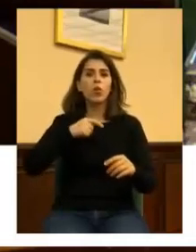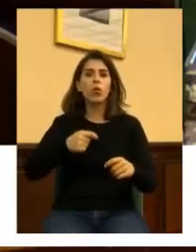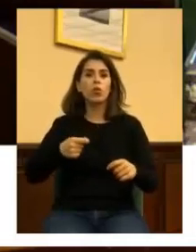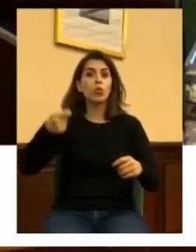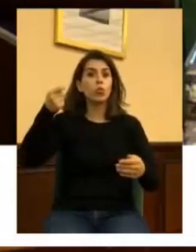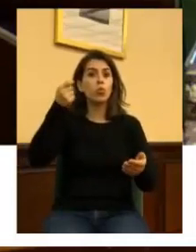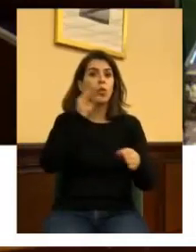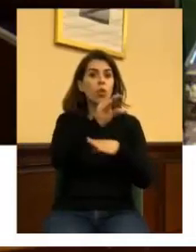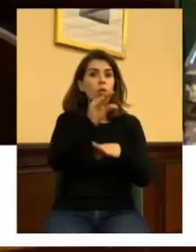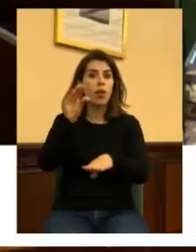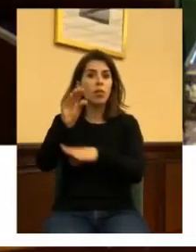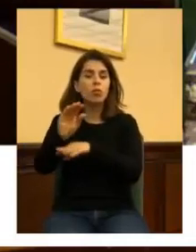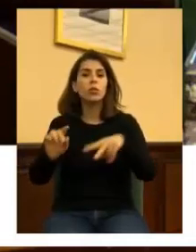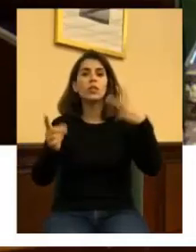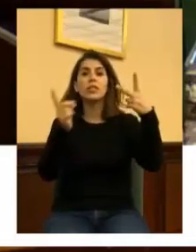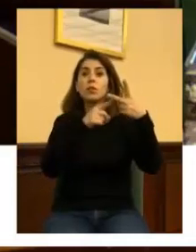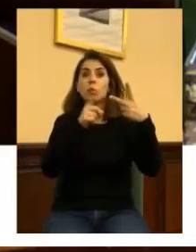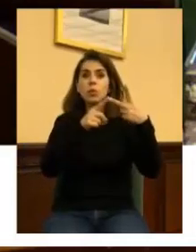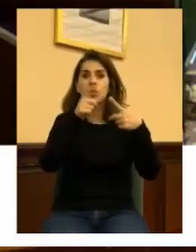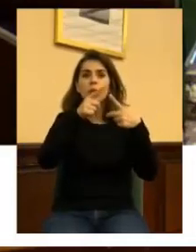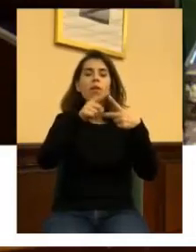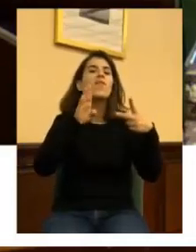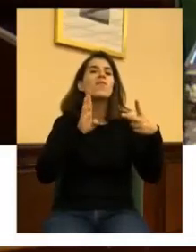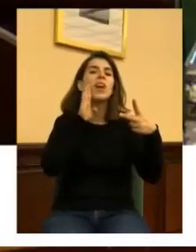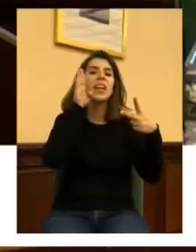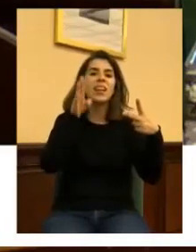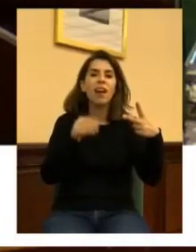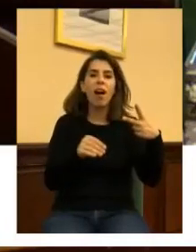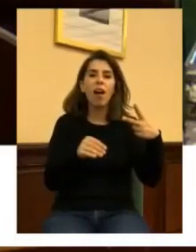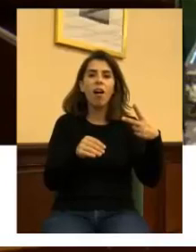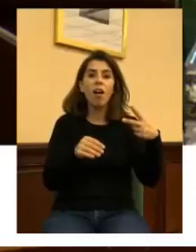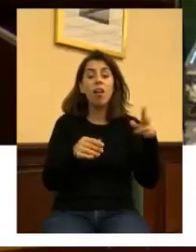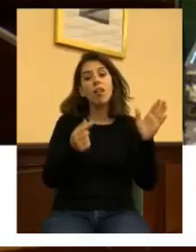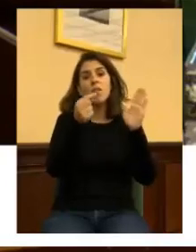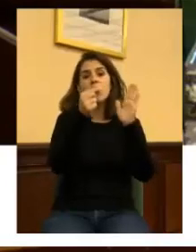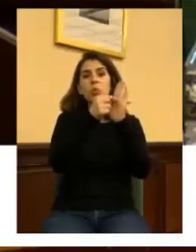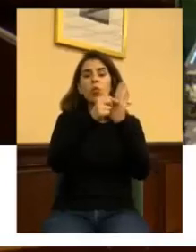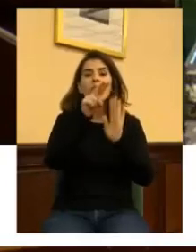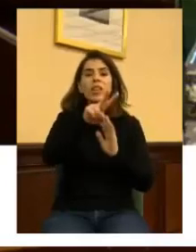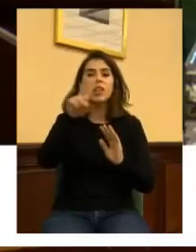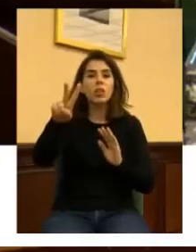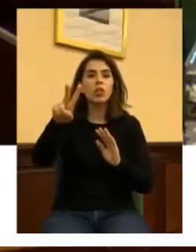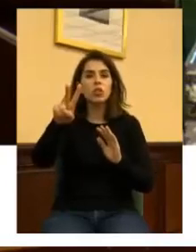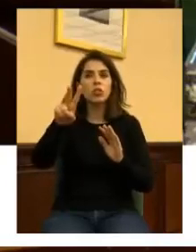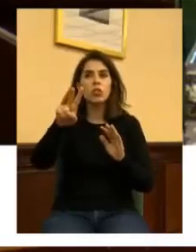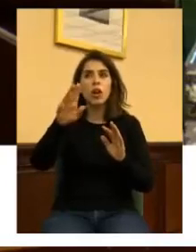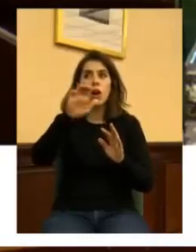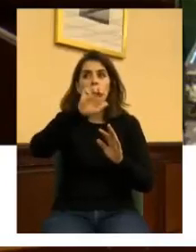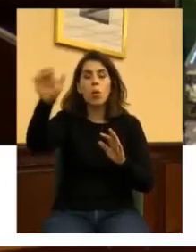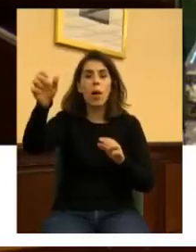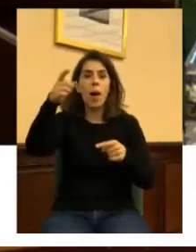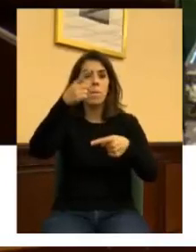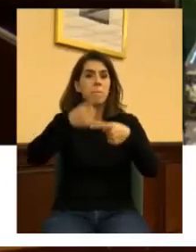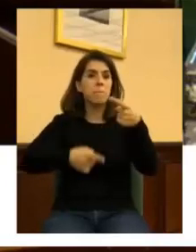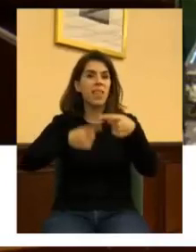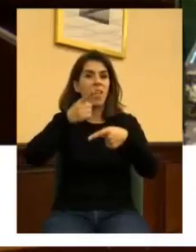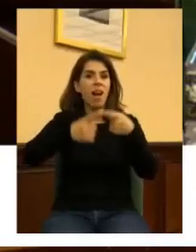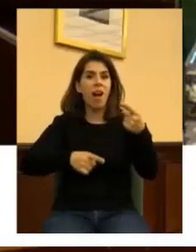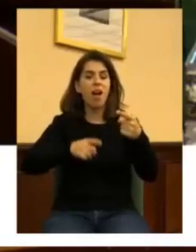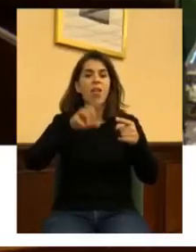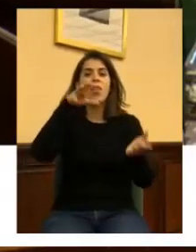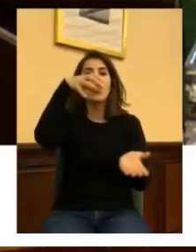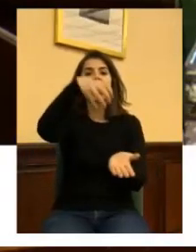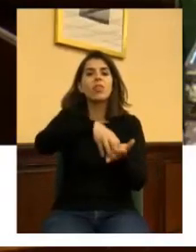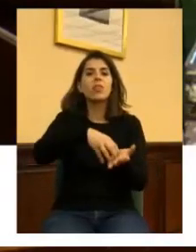por detrás de Bélgica, y 22 puntos por encima de la media europea en centros de